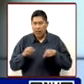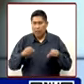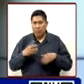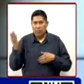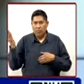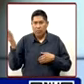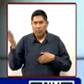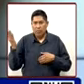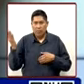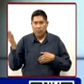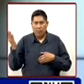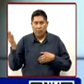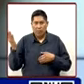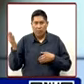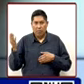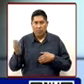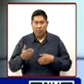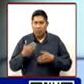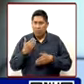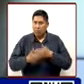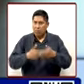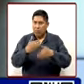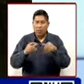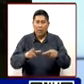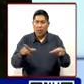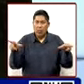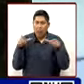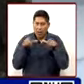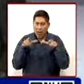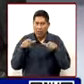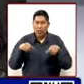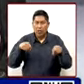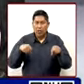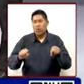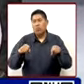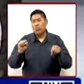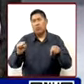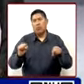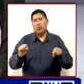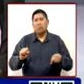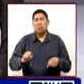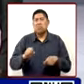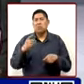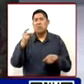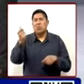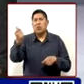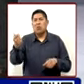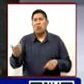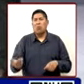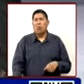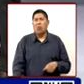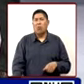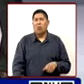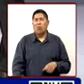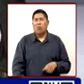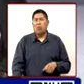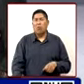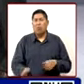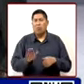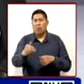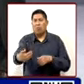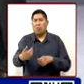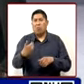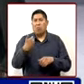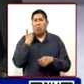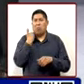barbijo. Pasa. Bien. Rumbo al lugar donde estaba la motocicleta. Pasan unos segundos. Y se lo ve ir en sentido contrario